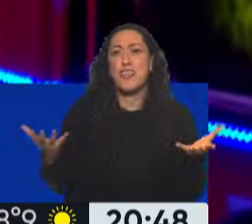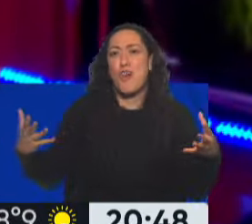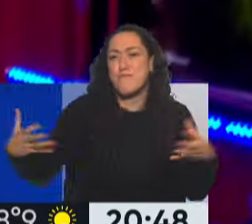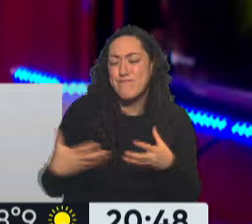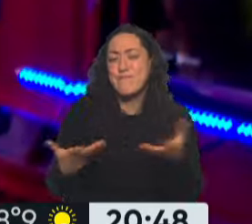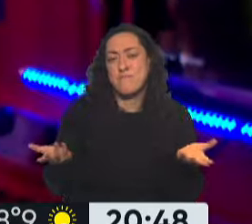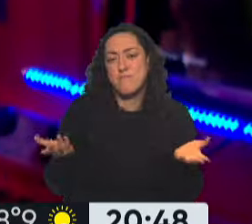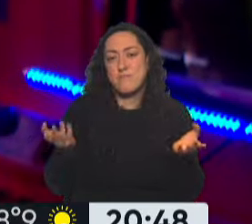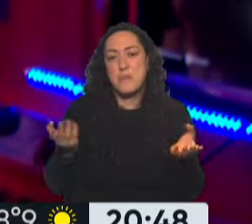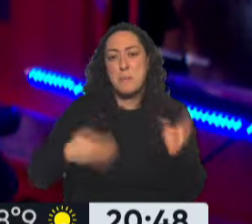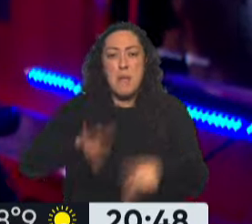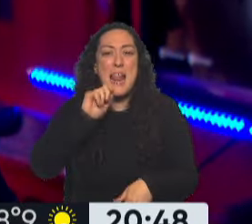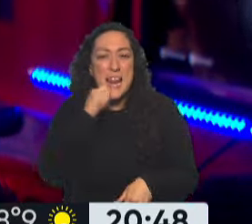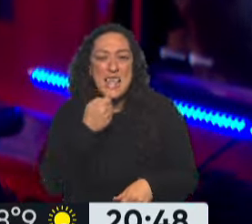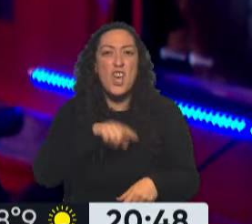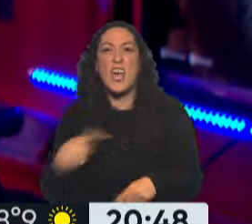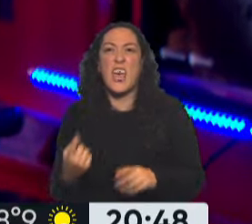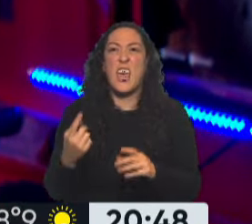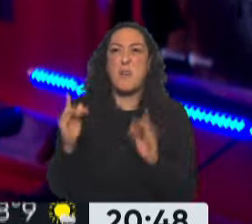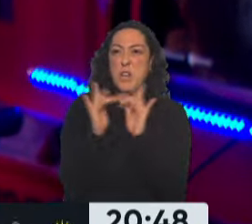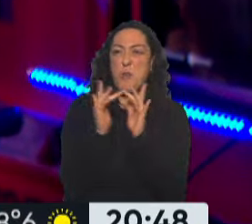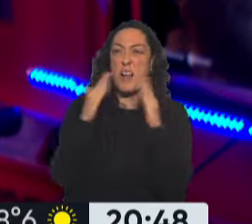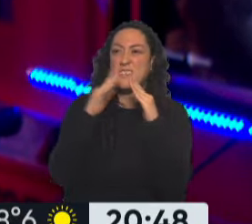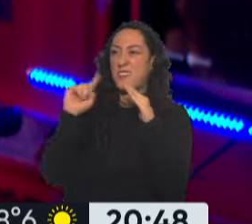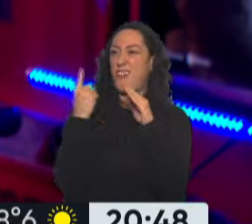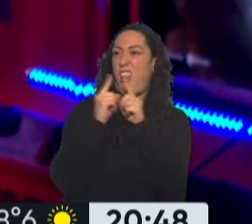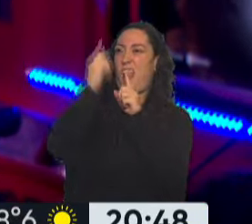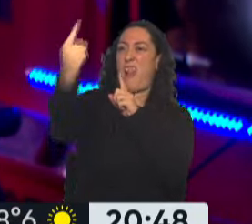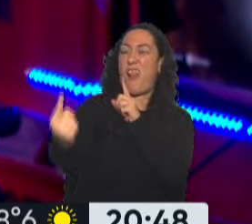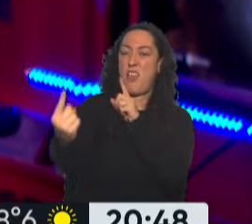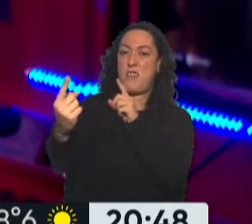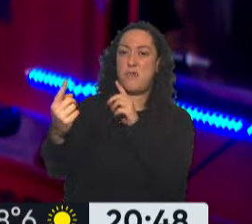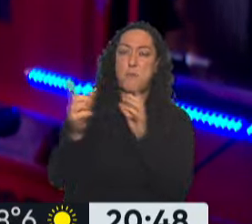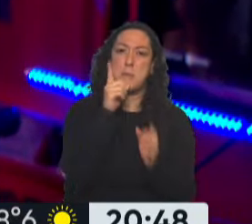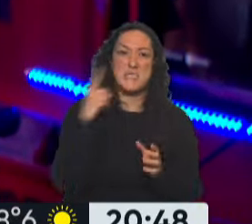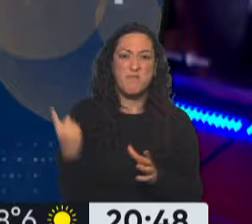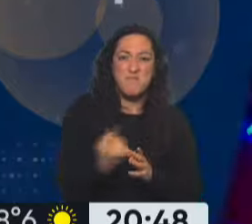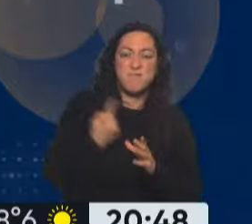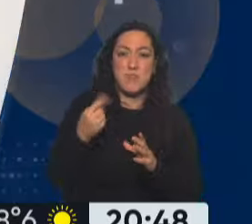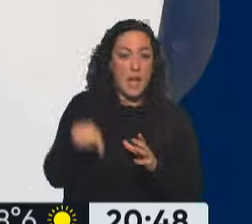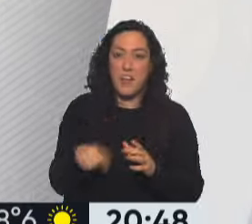Pero sí, eso es más lindo que en online uno está solo adentro de su casa y es como que uno se aísla, en cambio esto no.